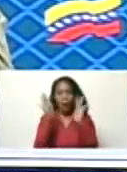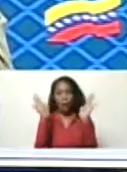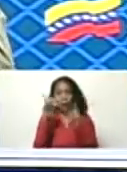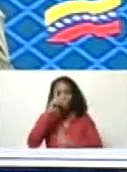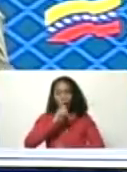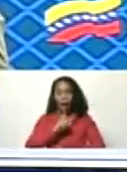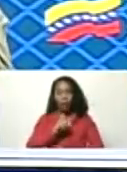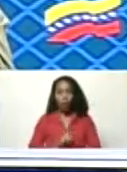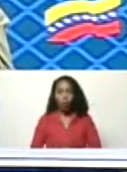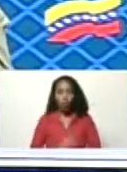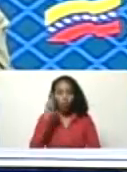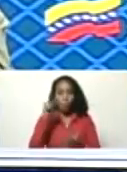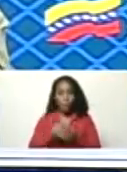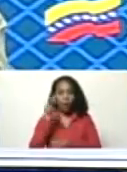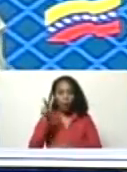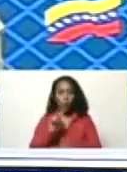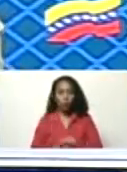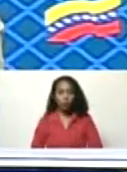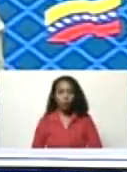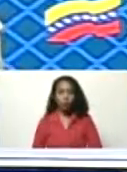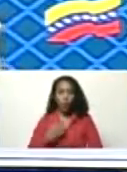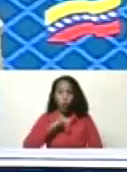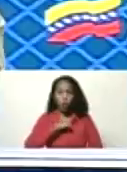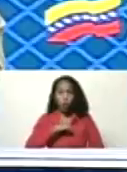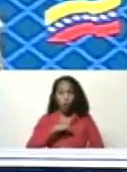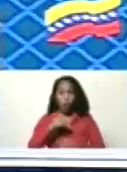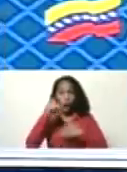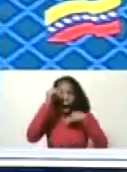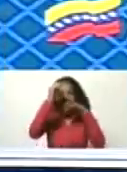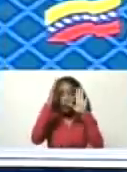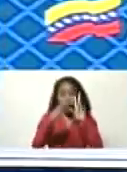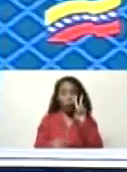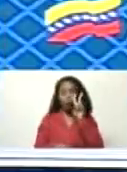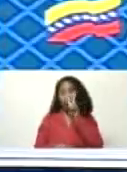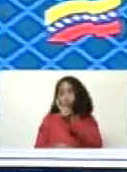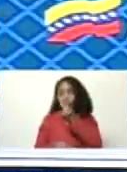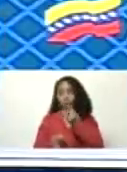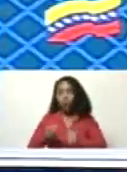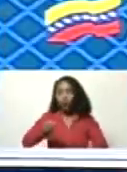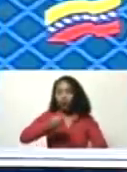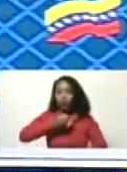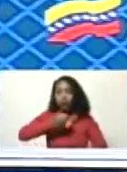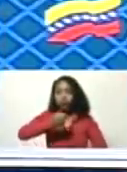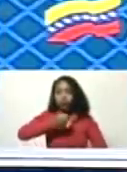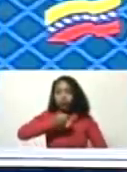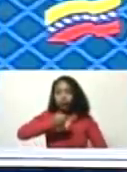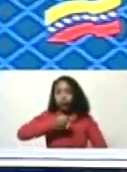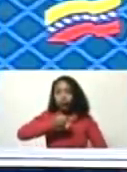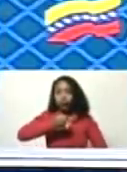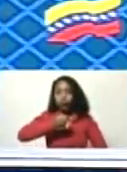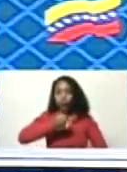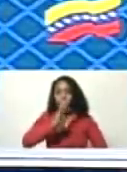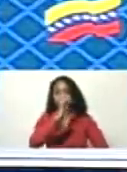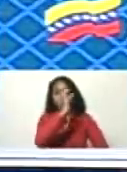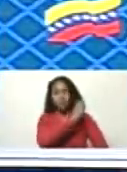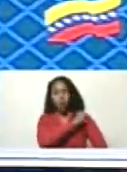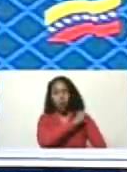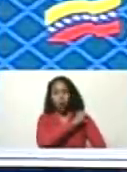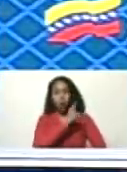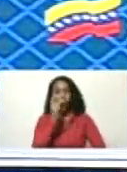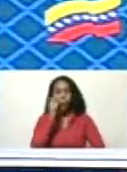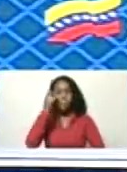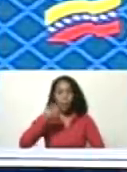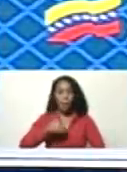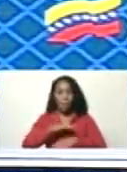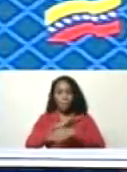año 2002. Estábamos escuchando una conferencia del general en jefe,